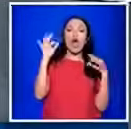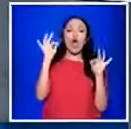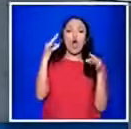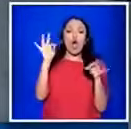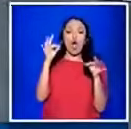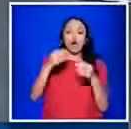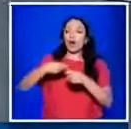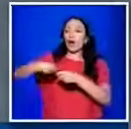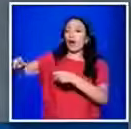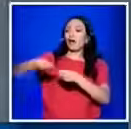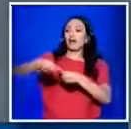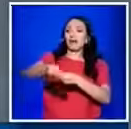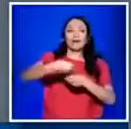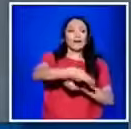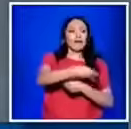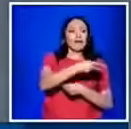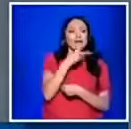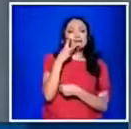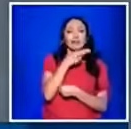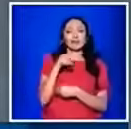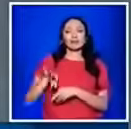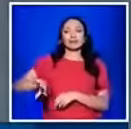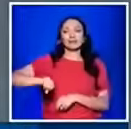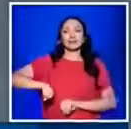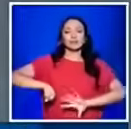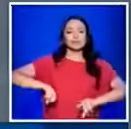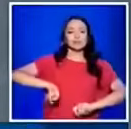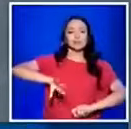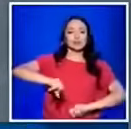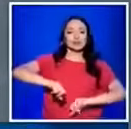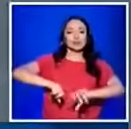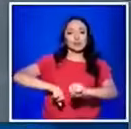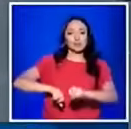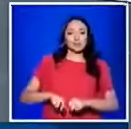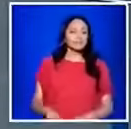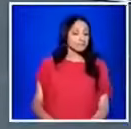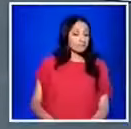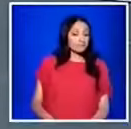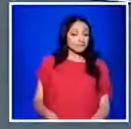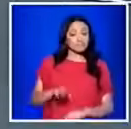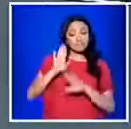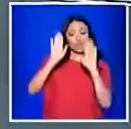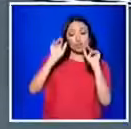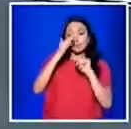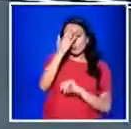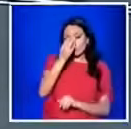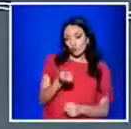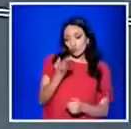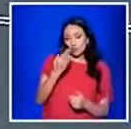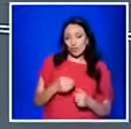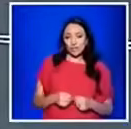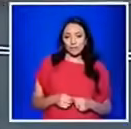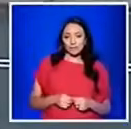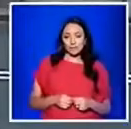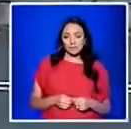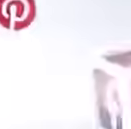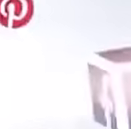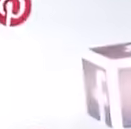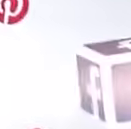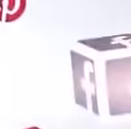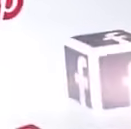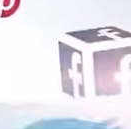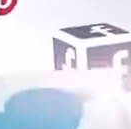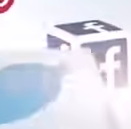están repartiendo hojas y atacan a los vehículos. Nosotros nos despedimos con este llamado. Muy buenos días.